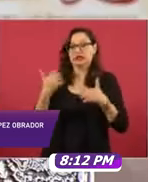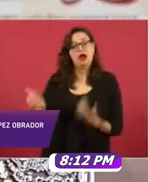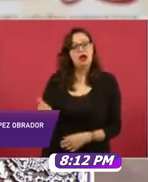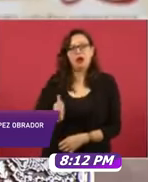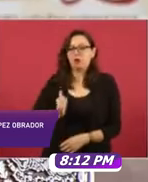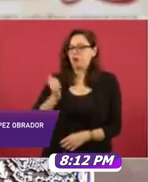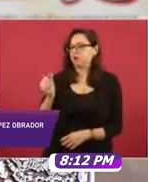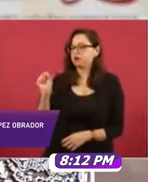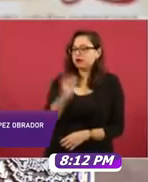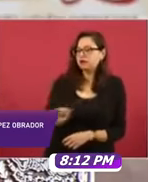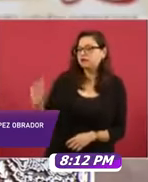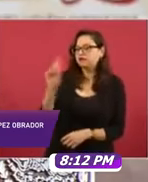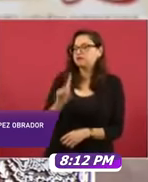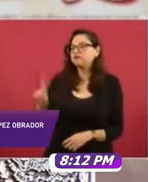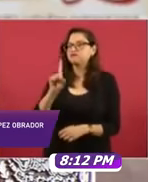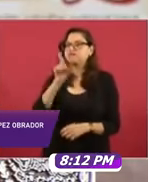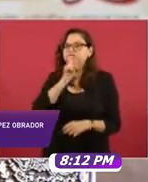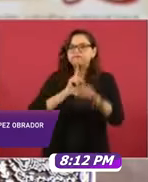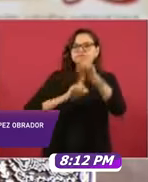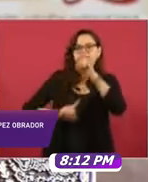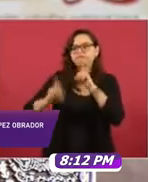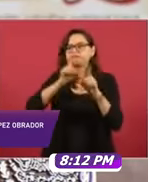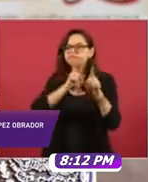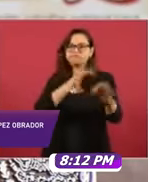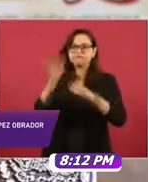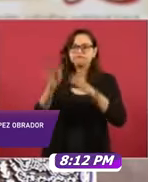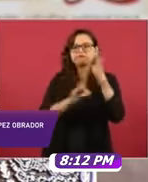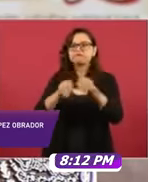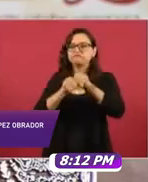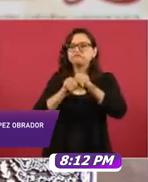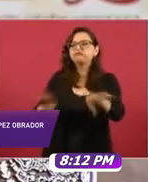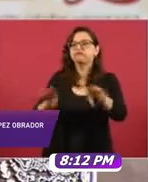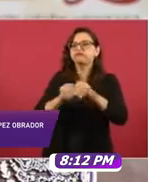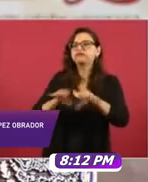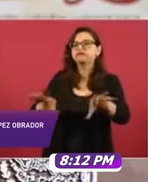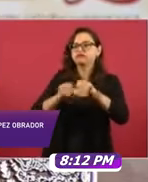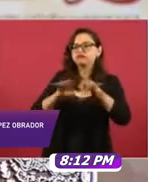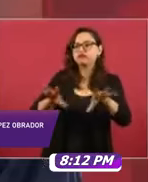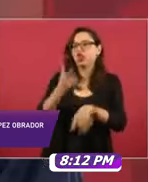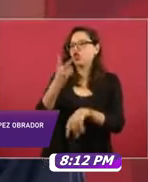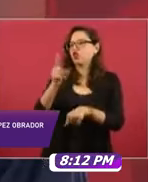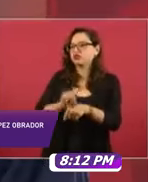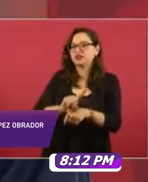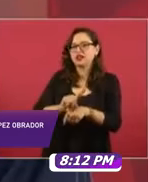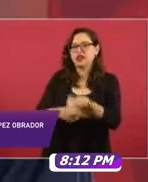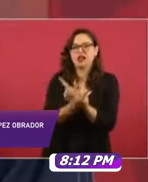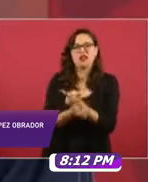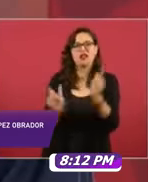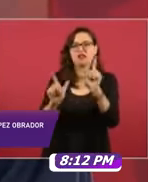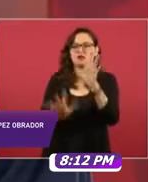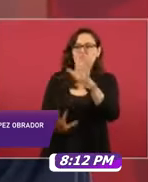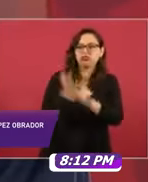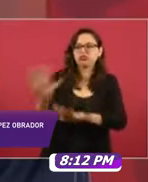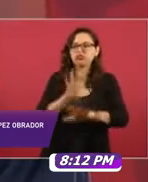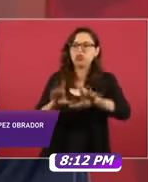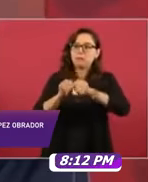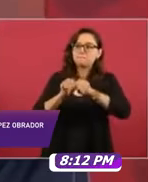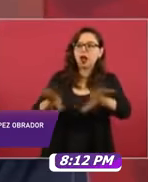en la mañanera de este lunes que los medios de comunicación magnifican la situación, metiendo miedo